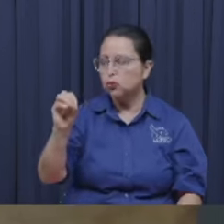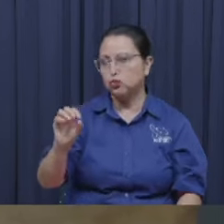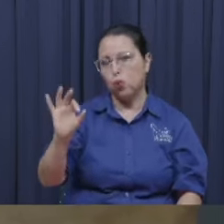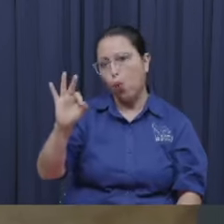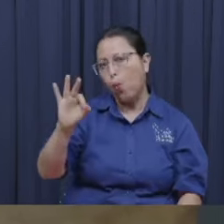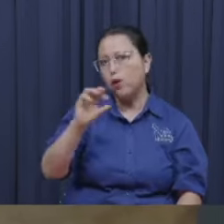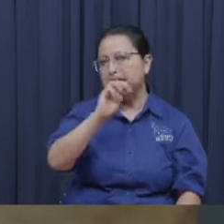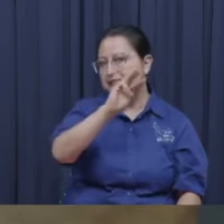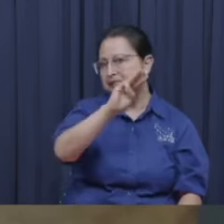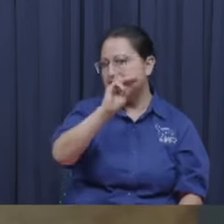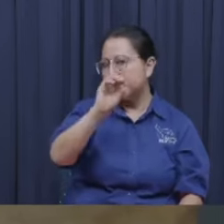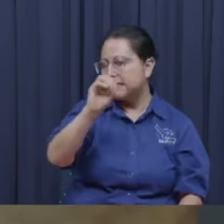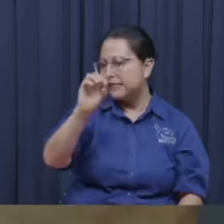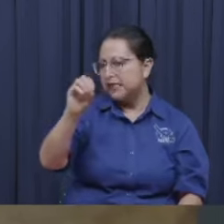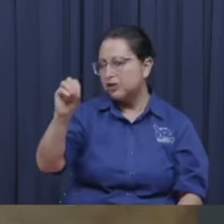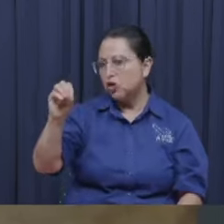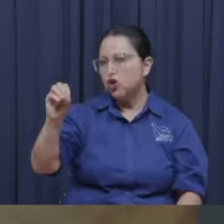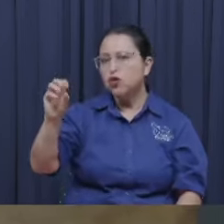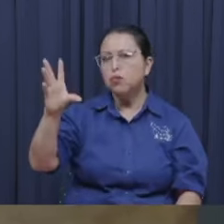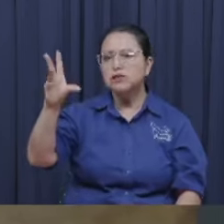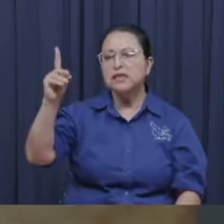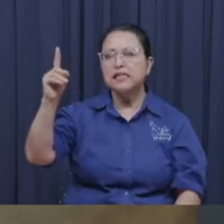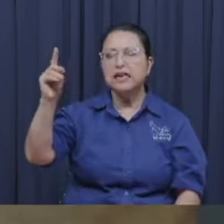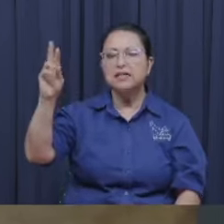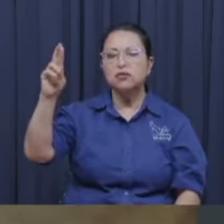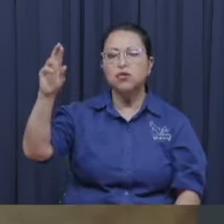algunas noticias dicen que 500 drones